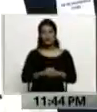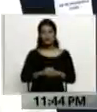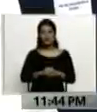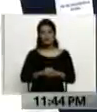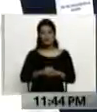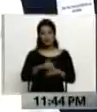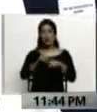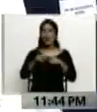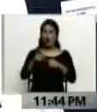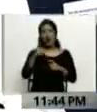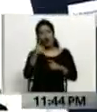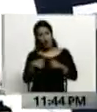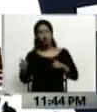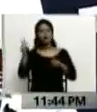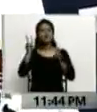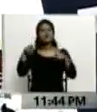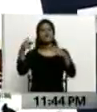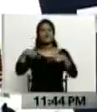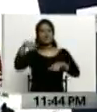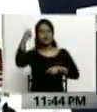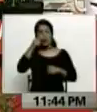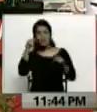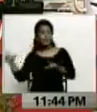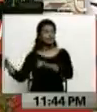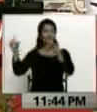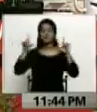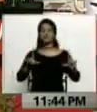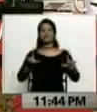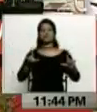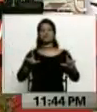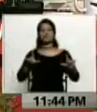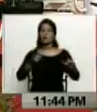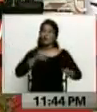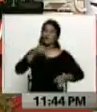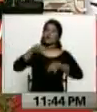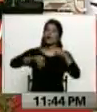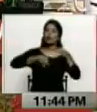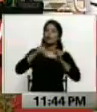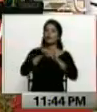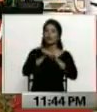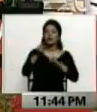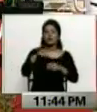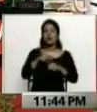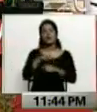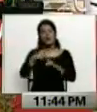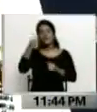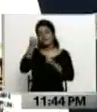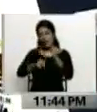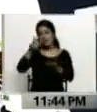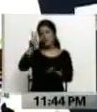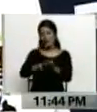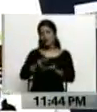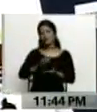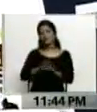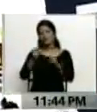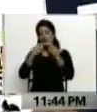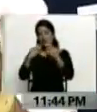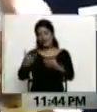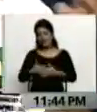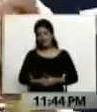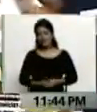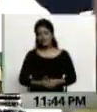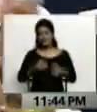semilla otro video otra ureña con su video pero se aprobó compadre como debe ser